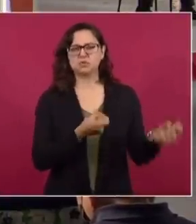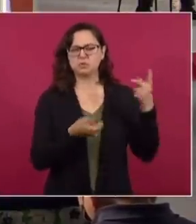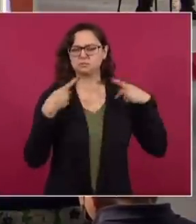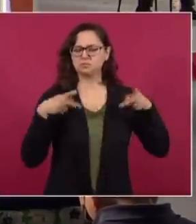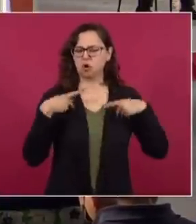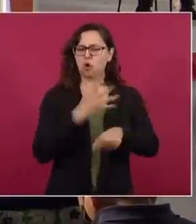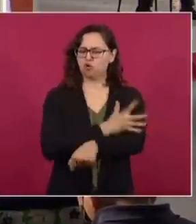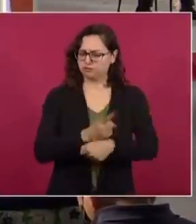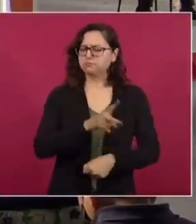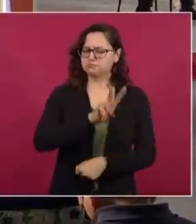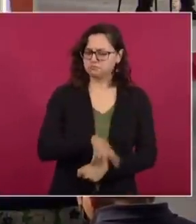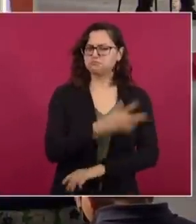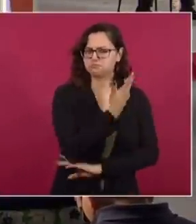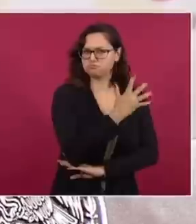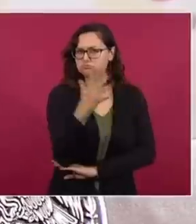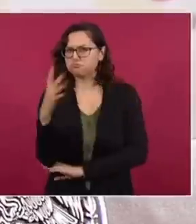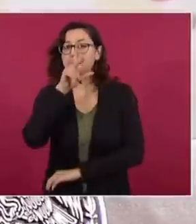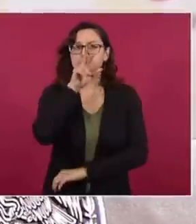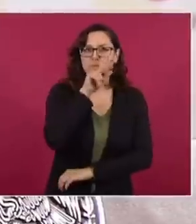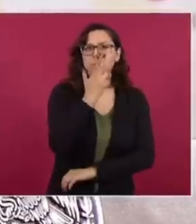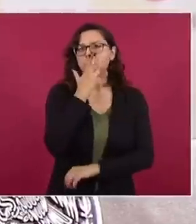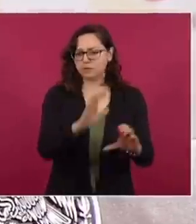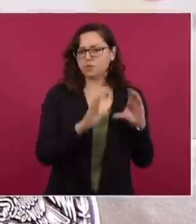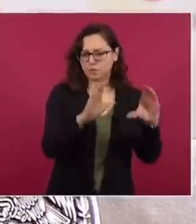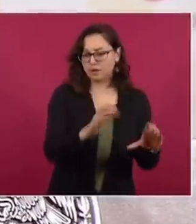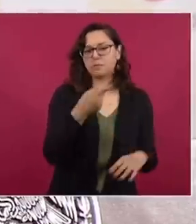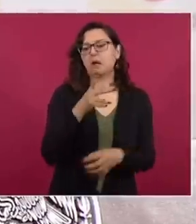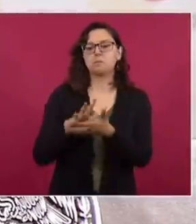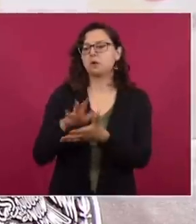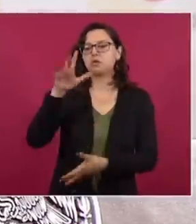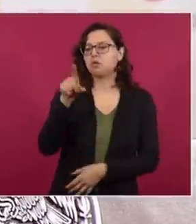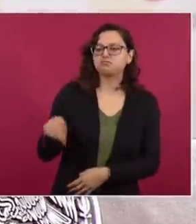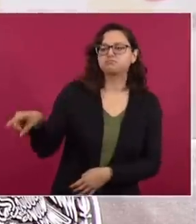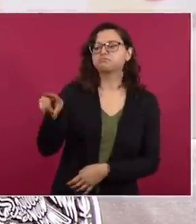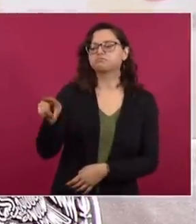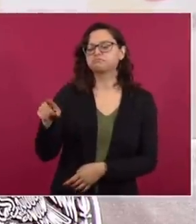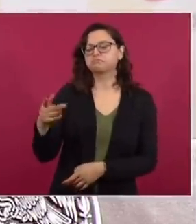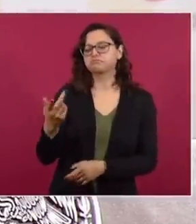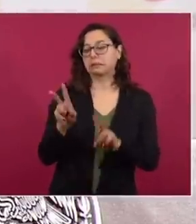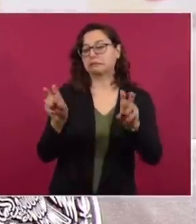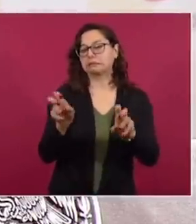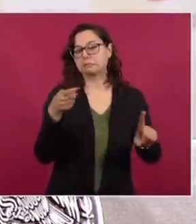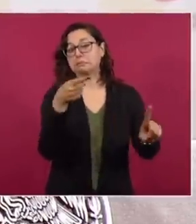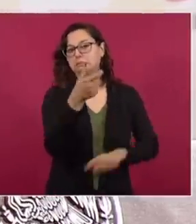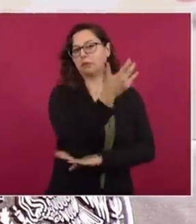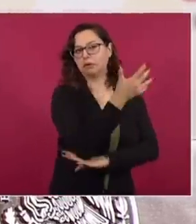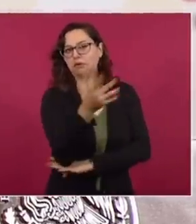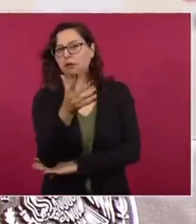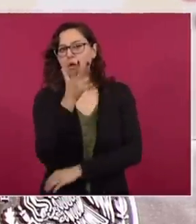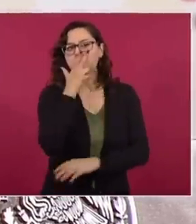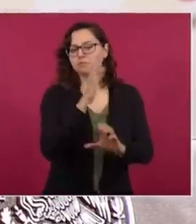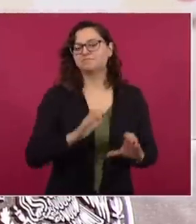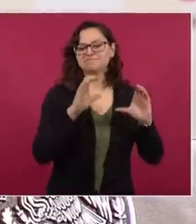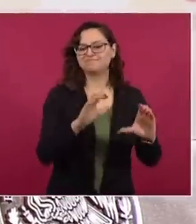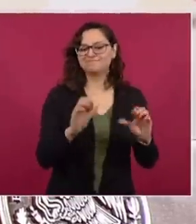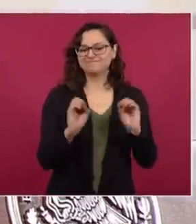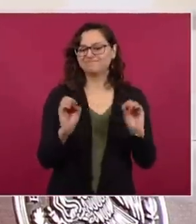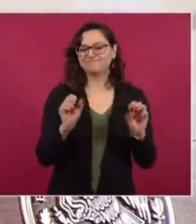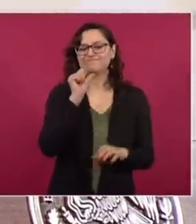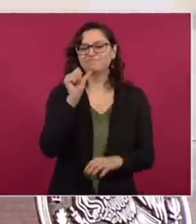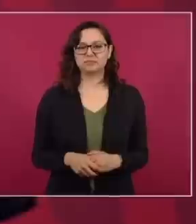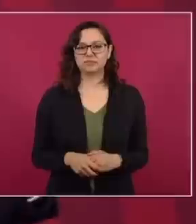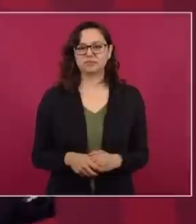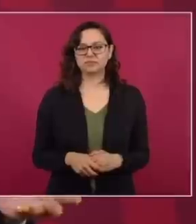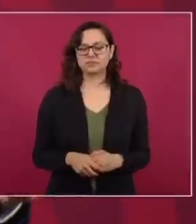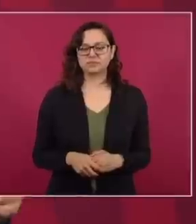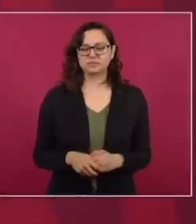por el medio ambiente, pero por lo general se trata de gente sin convicciones, sin escrúpulos